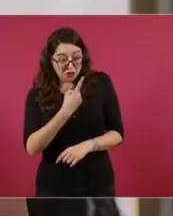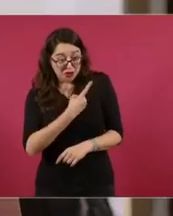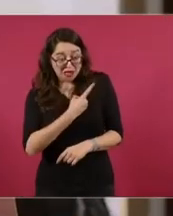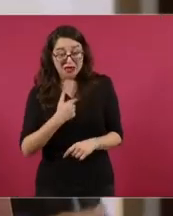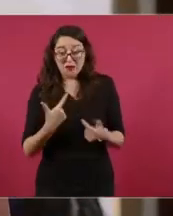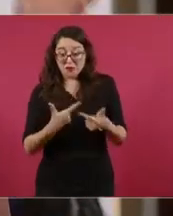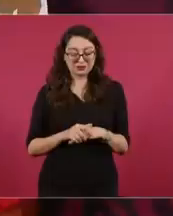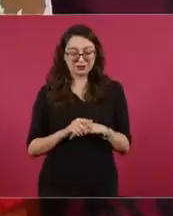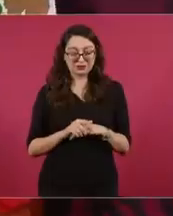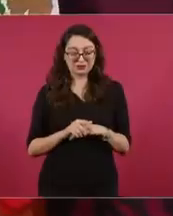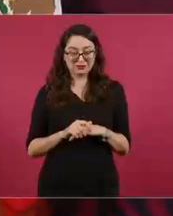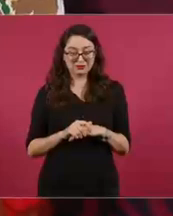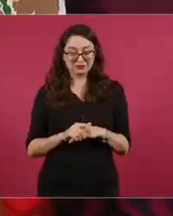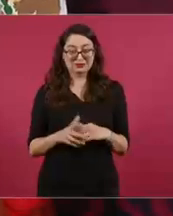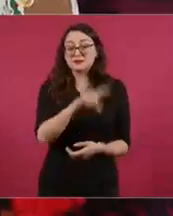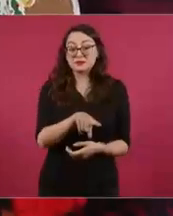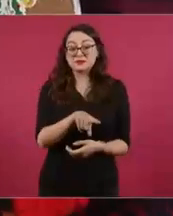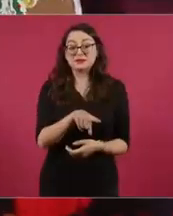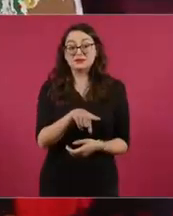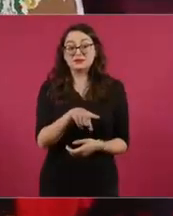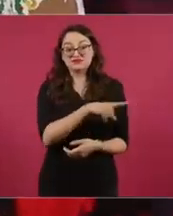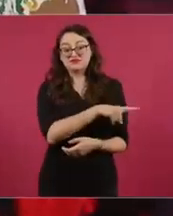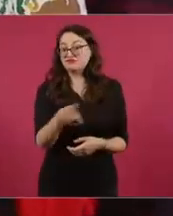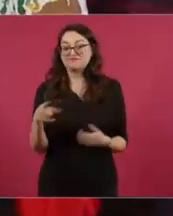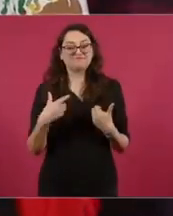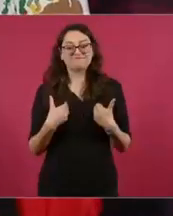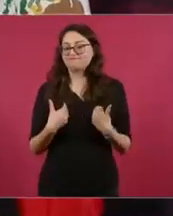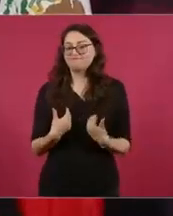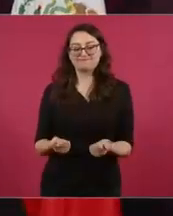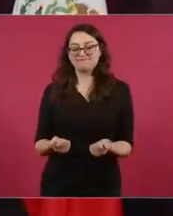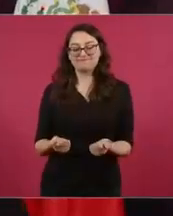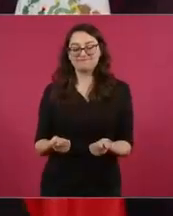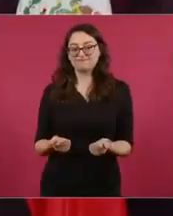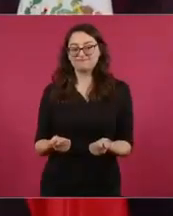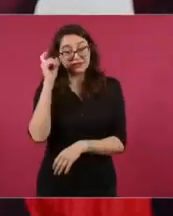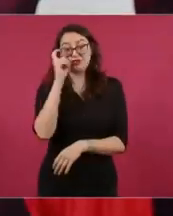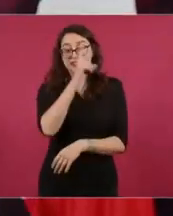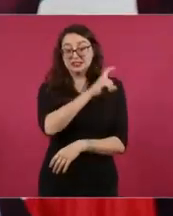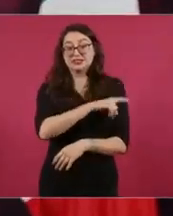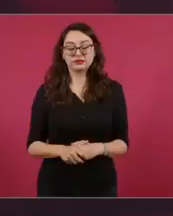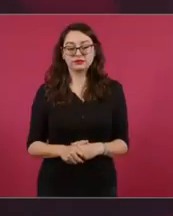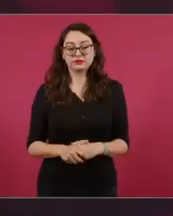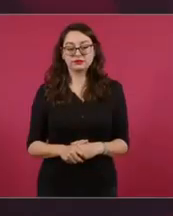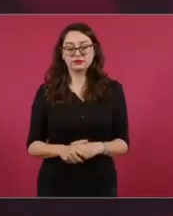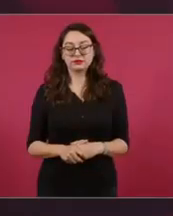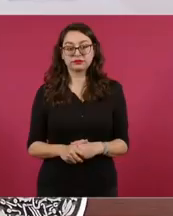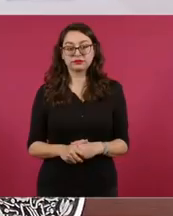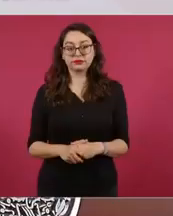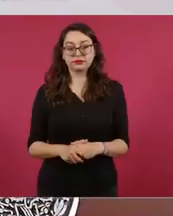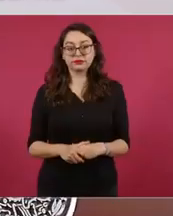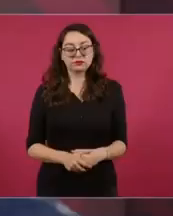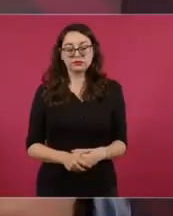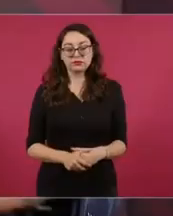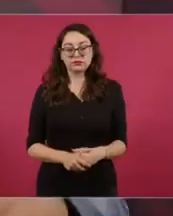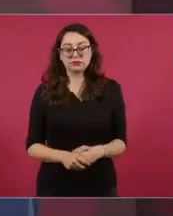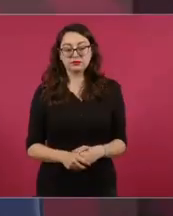Esto fue todo un pueblo. Pues eso es lo que les va a costar muchísimo trabajo enfrentar. Por eso no van a